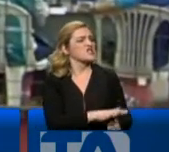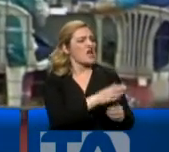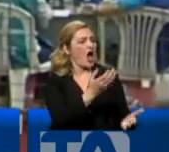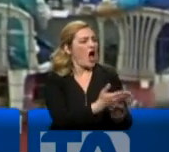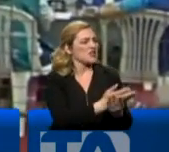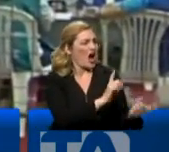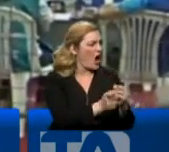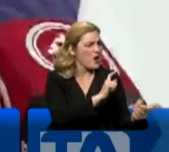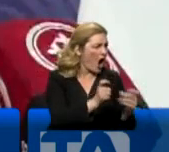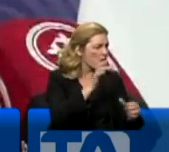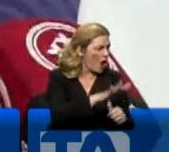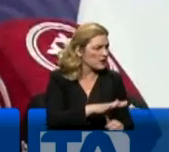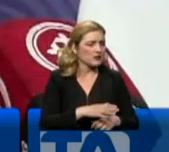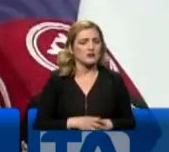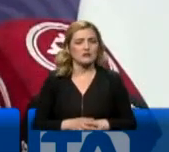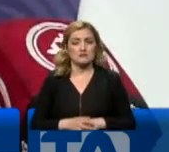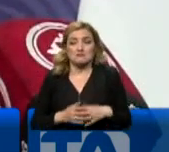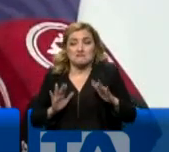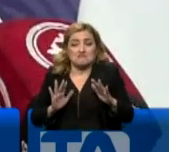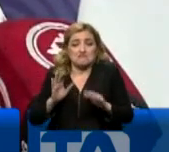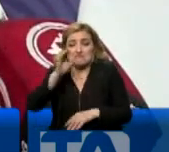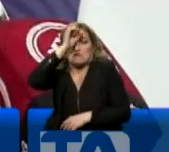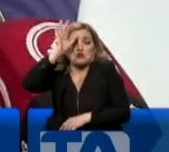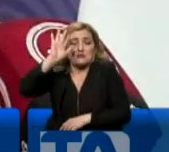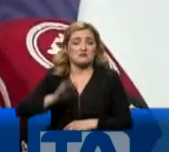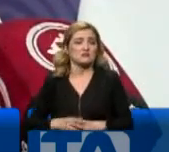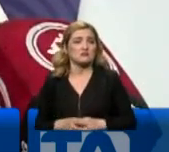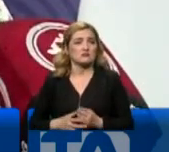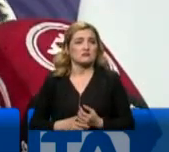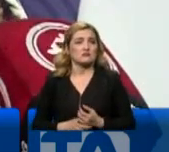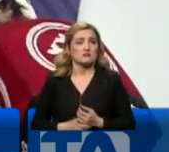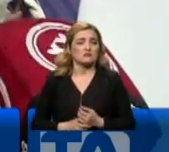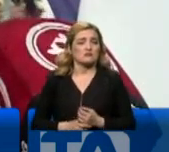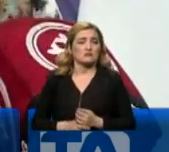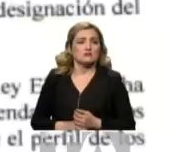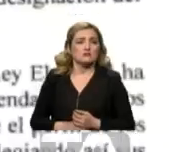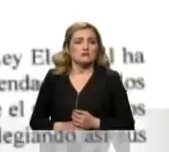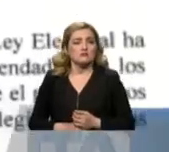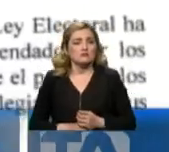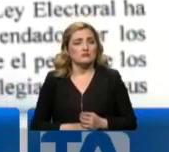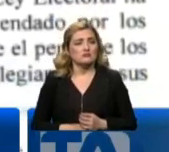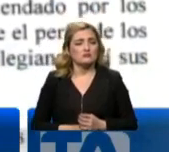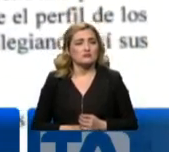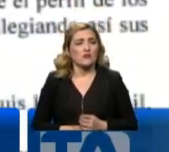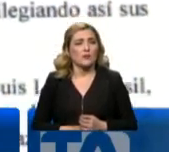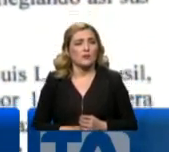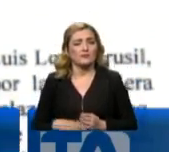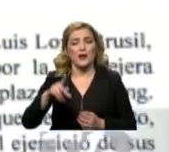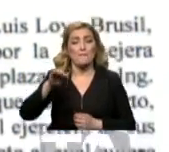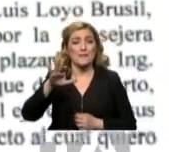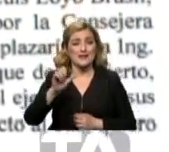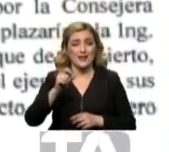elecciones pasadas, la titular del CNE dice no haber sabido nada. En absoluto. Pese a que Enrique Pita en